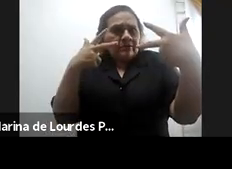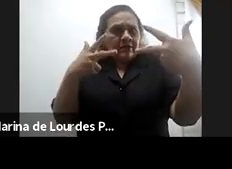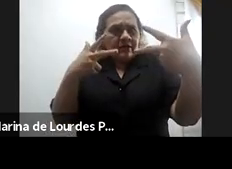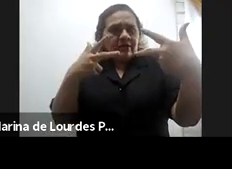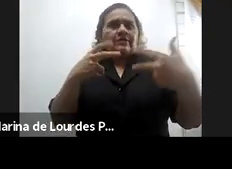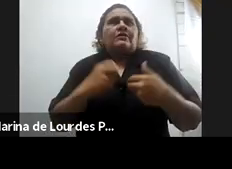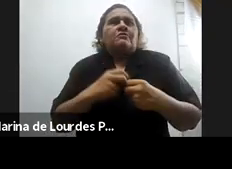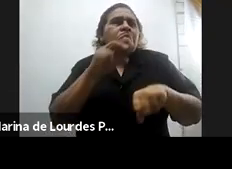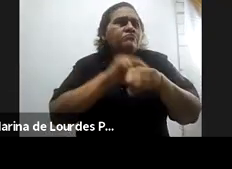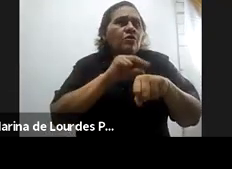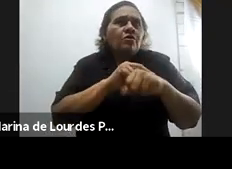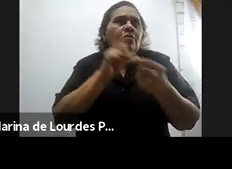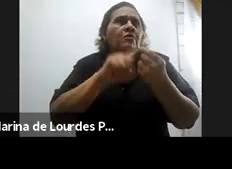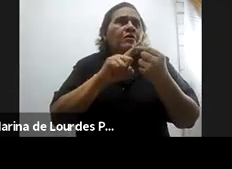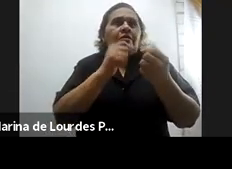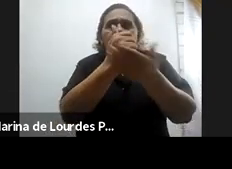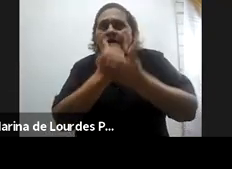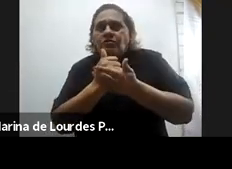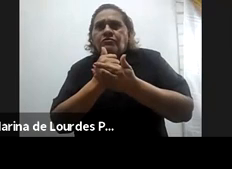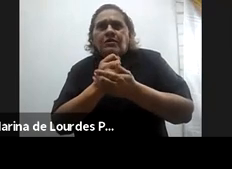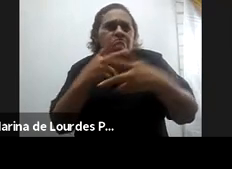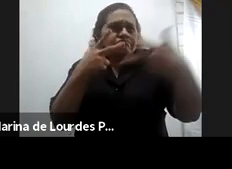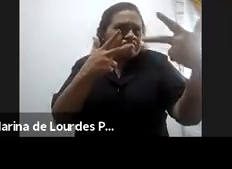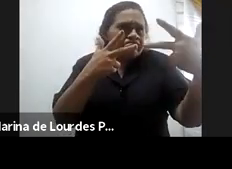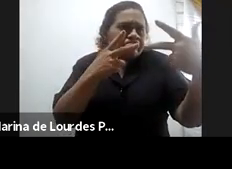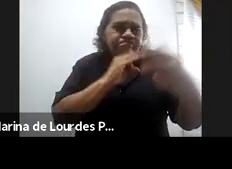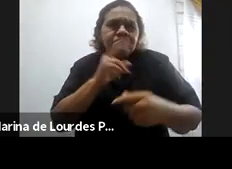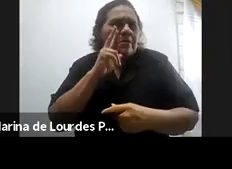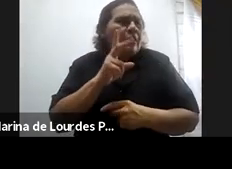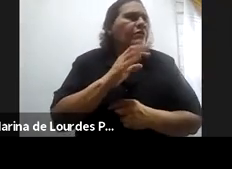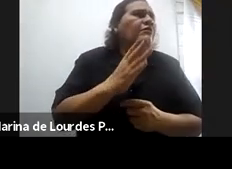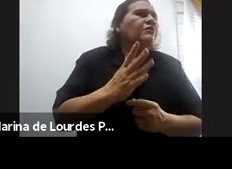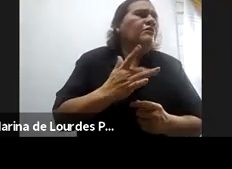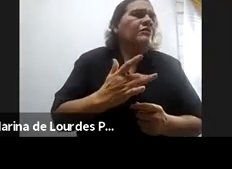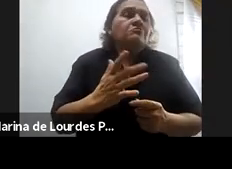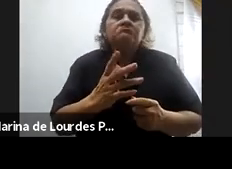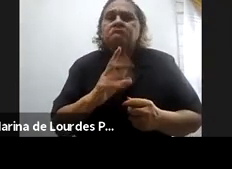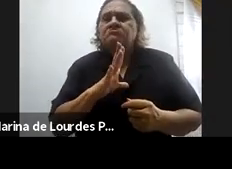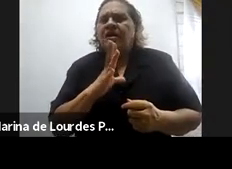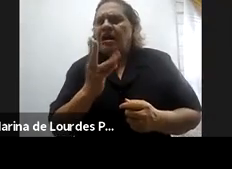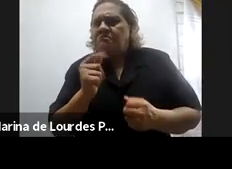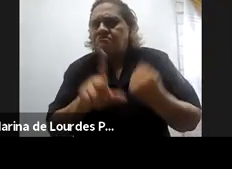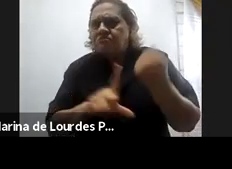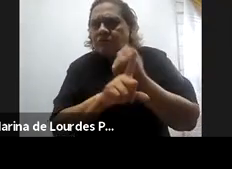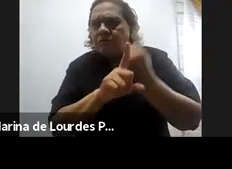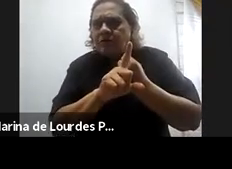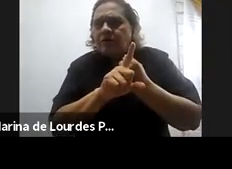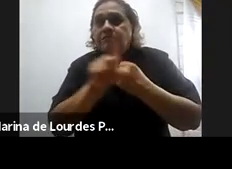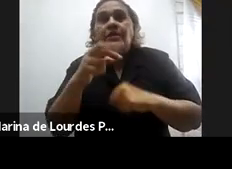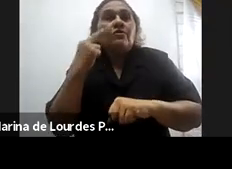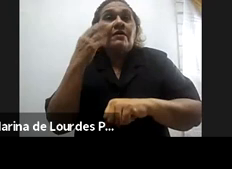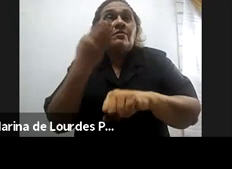¿no? O con quien me ayuda para que pueda haber algún tipo de problema, pues eso es responsabilidad